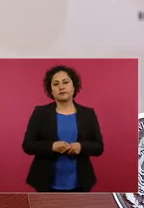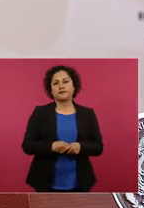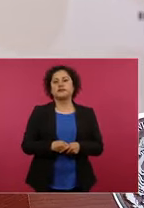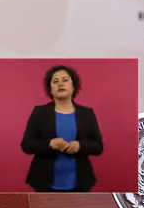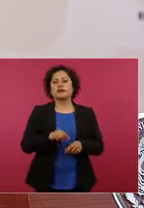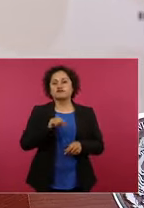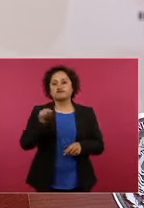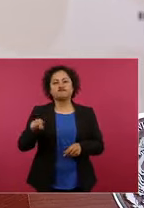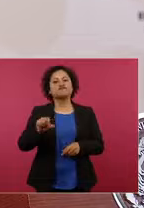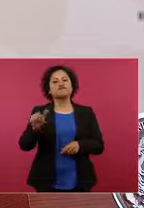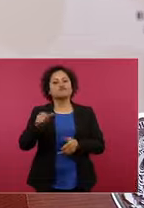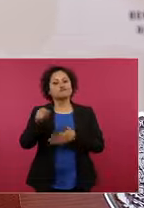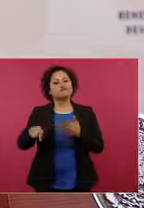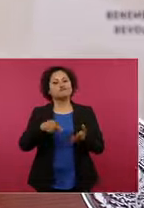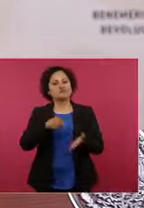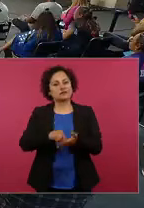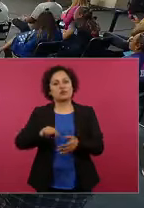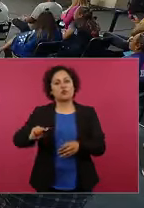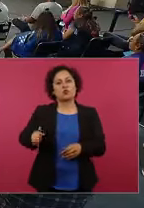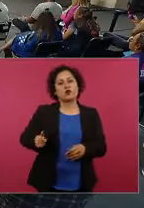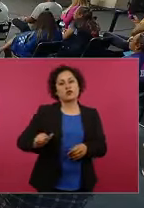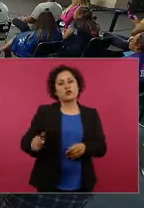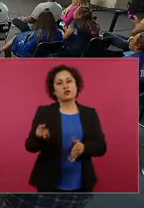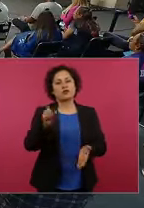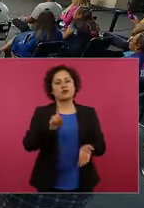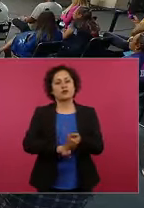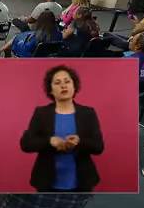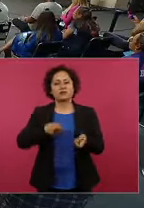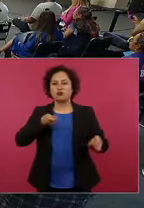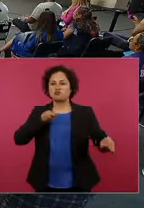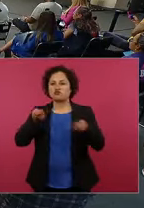Guanajuato también. Control de los medios.